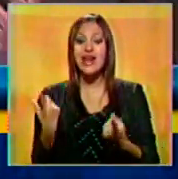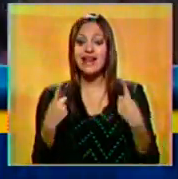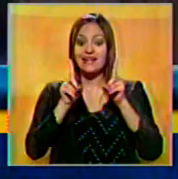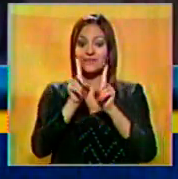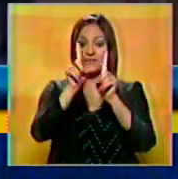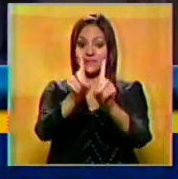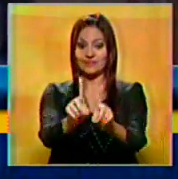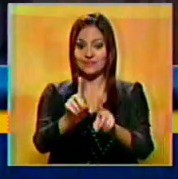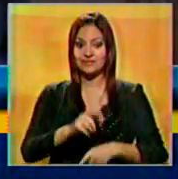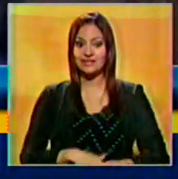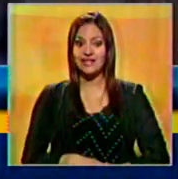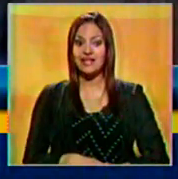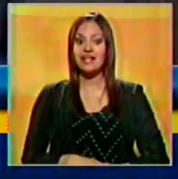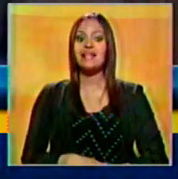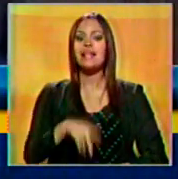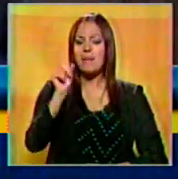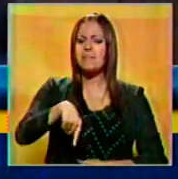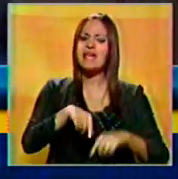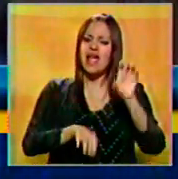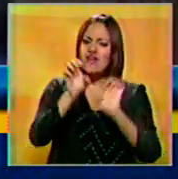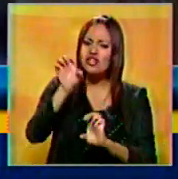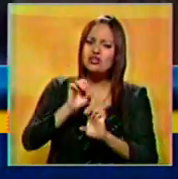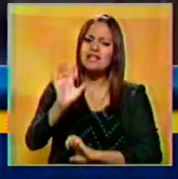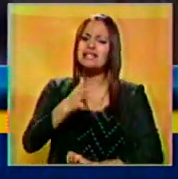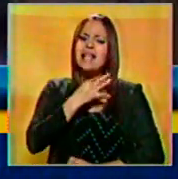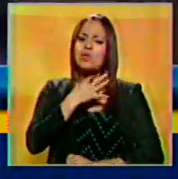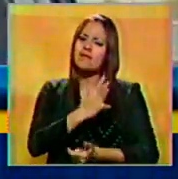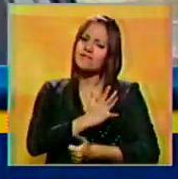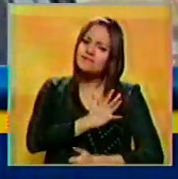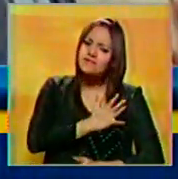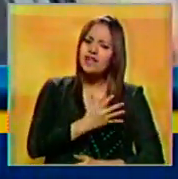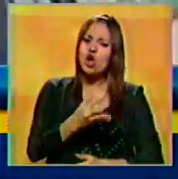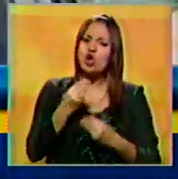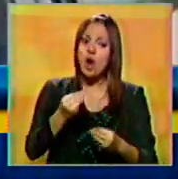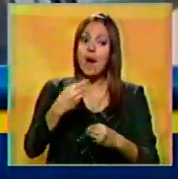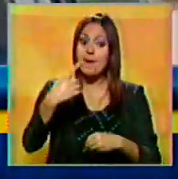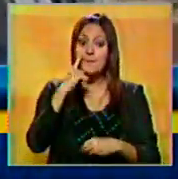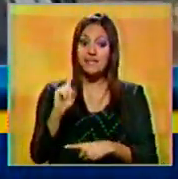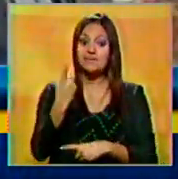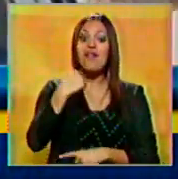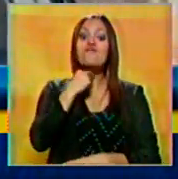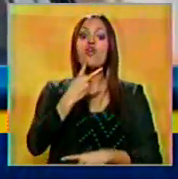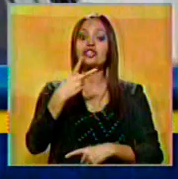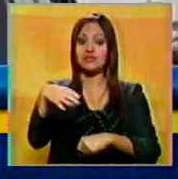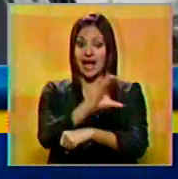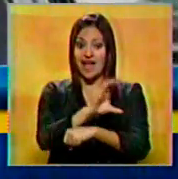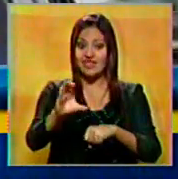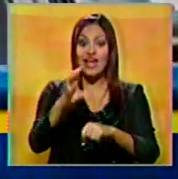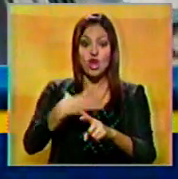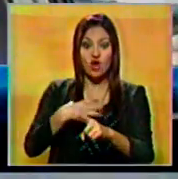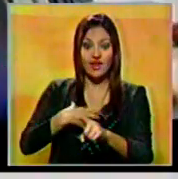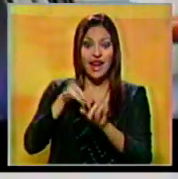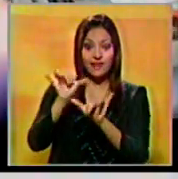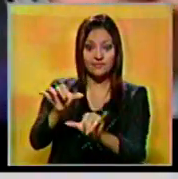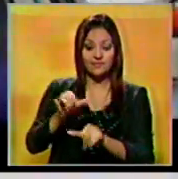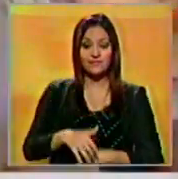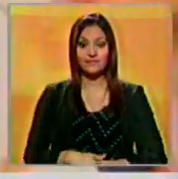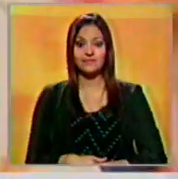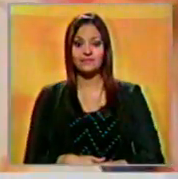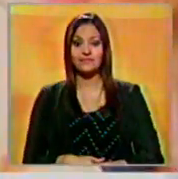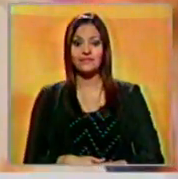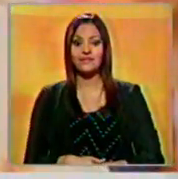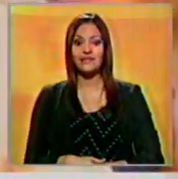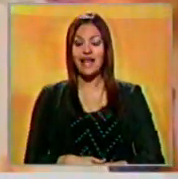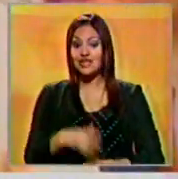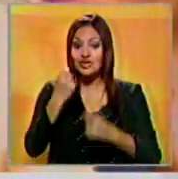Melissa Barrera. También explora una de sus pasiones, ya que interpreta el tema principal de esta producción titulado Quiero Decirte. Bueno,